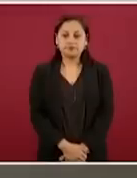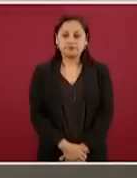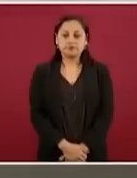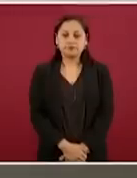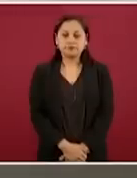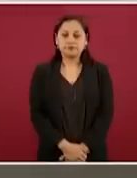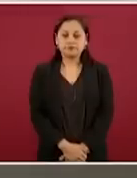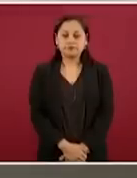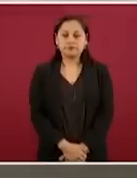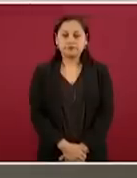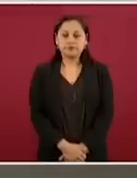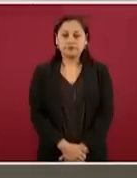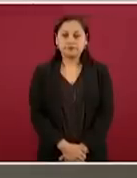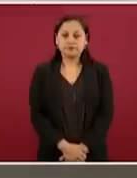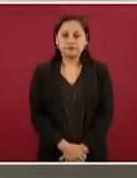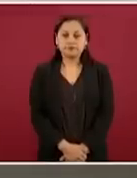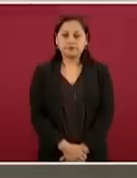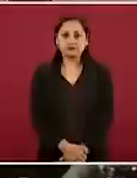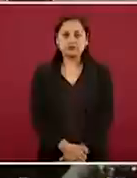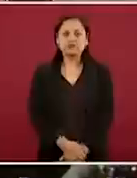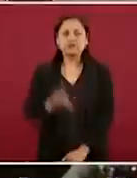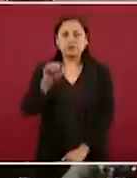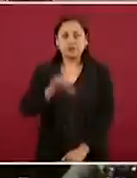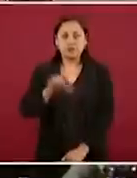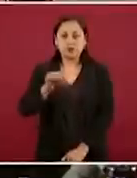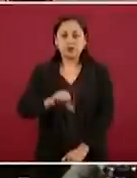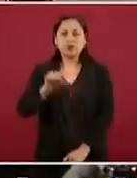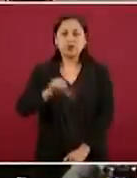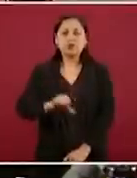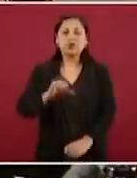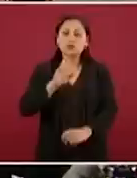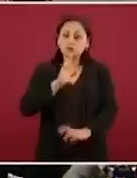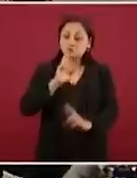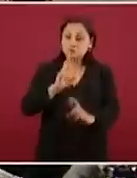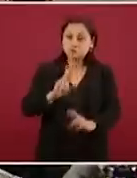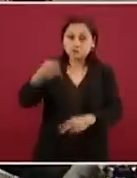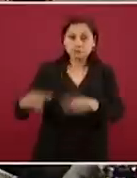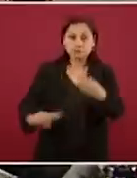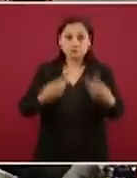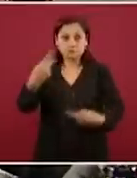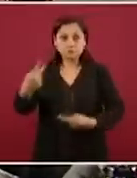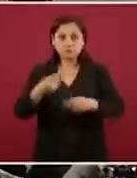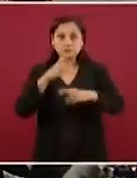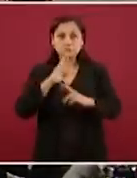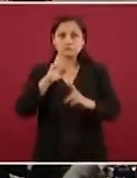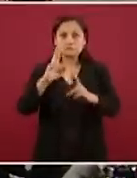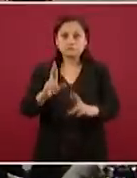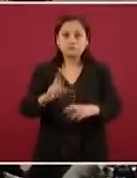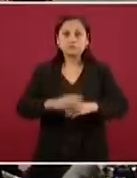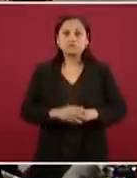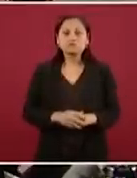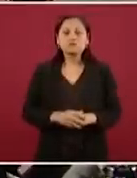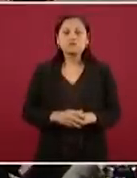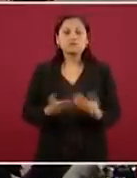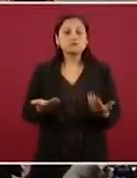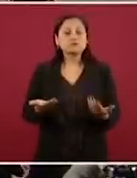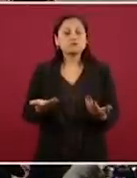Vamos a contestar preguntas porque no hay